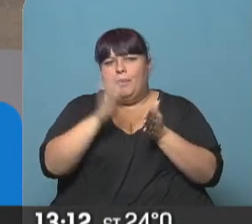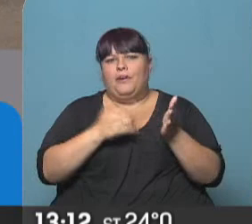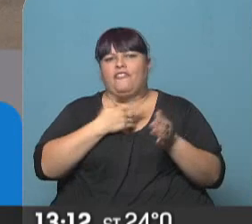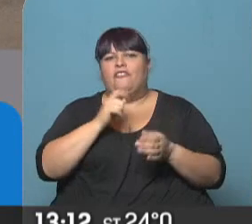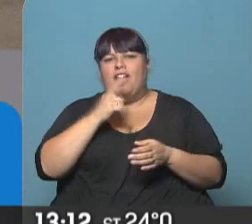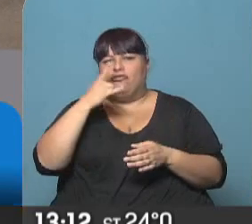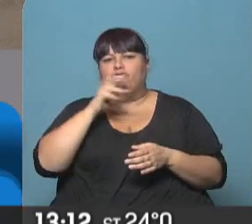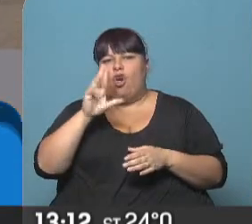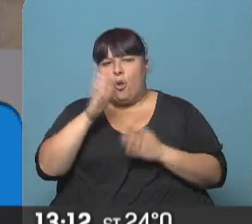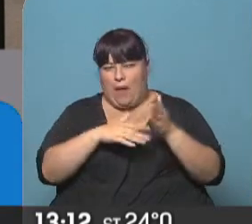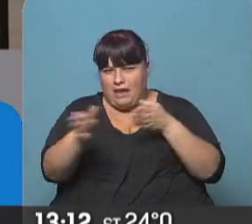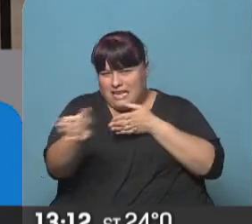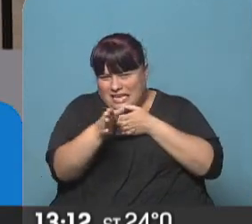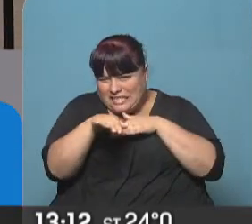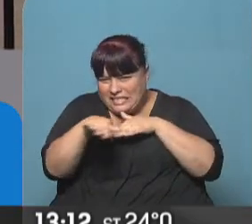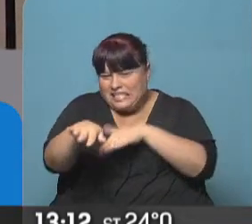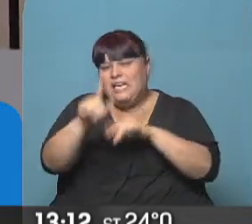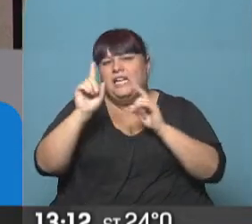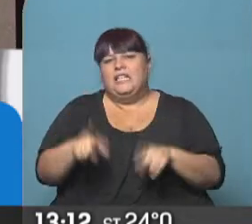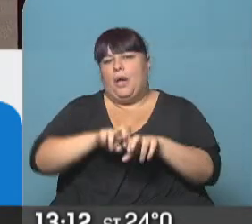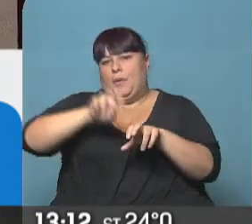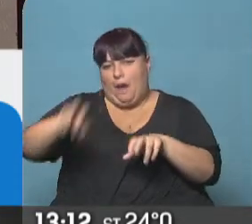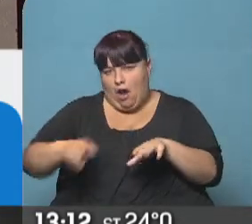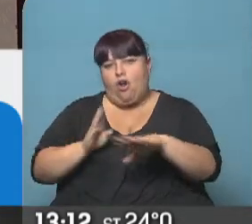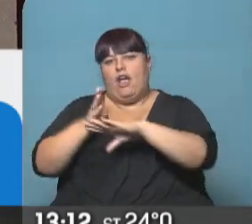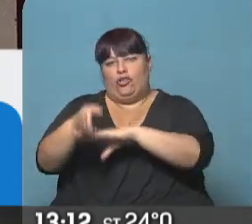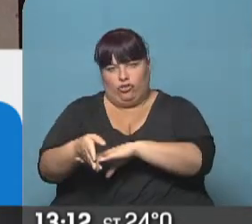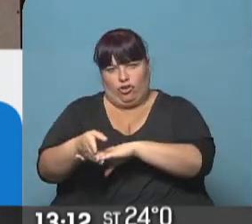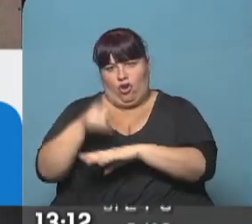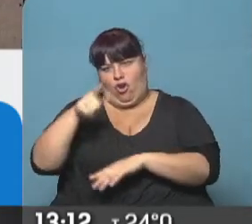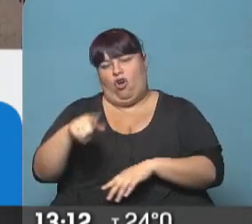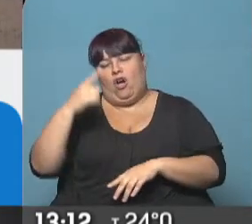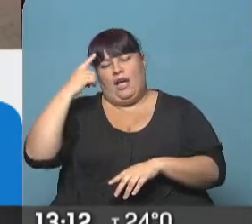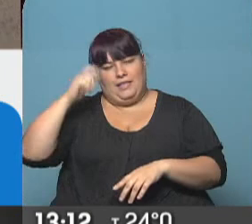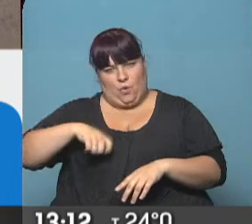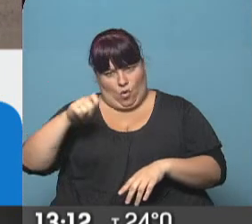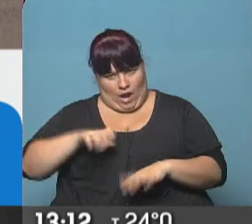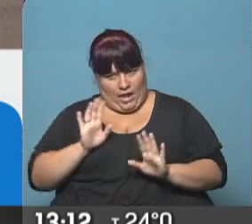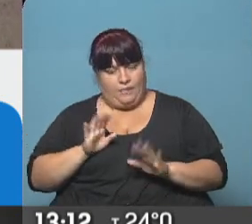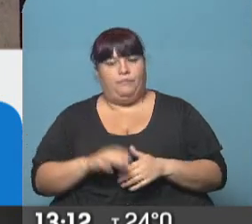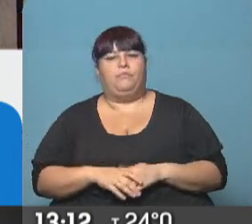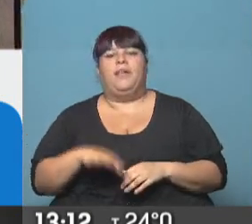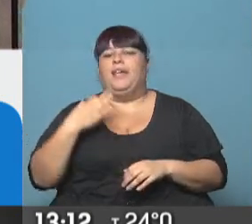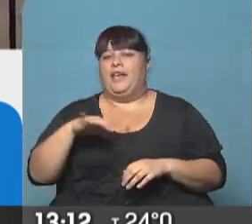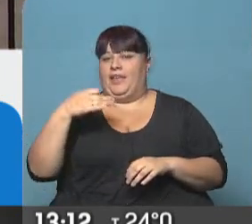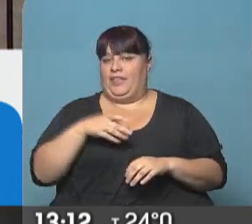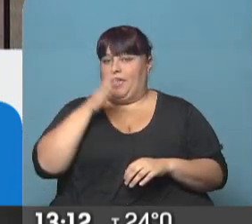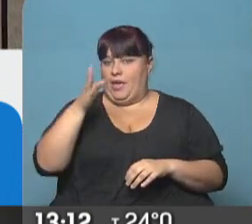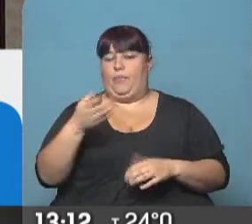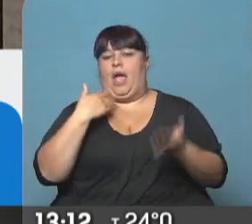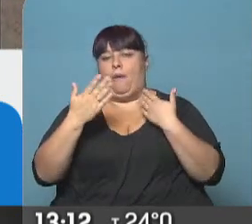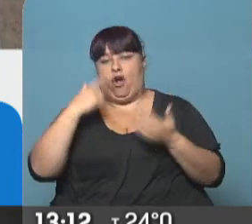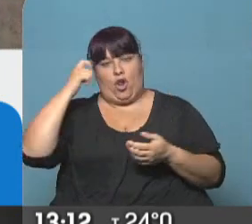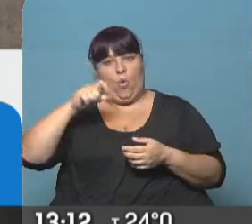Fiat Toro Blanca, y también bajó e ingresó a estas alcaldías de tribunales. Tendrá que presentarse frente al